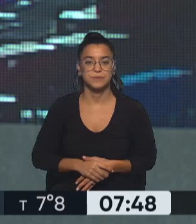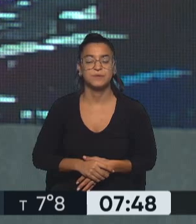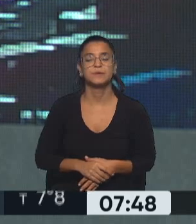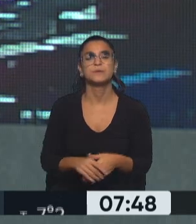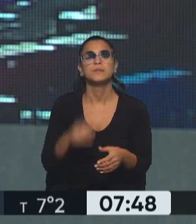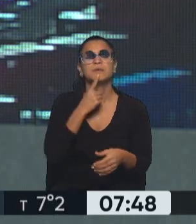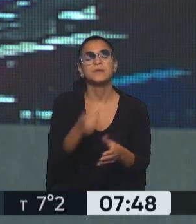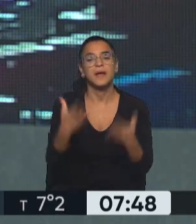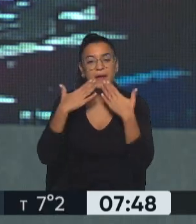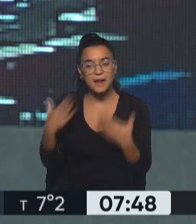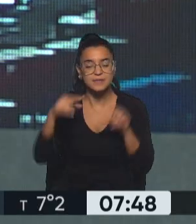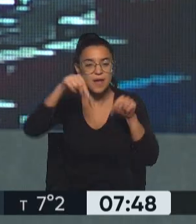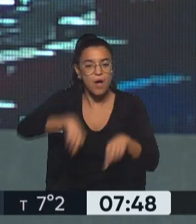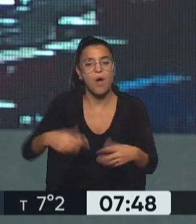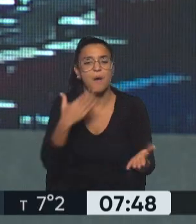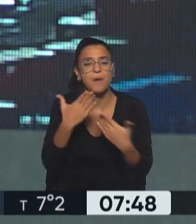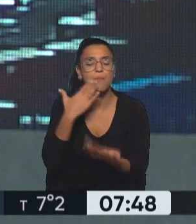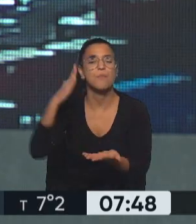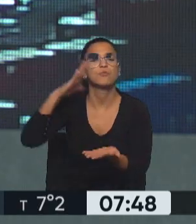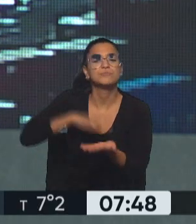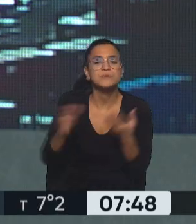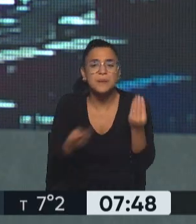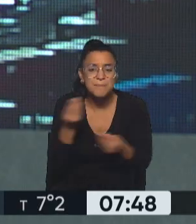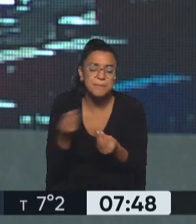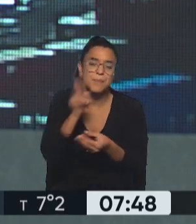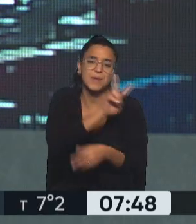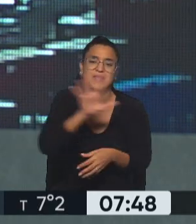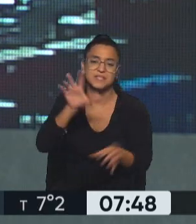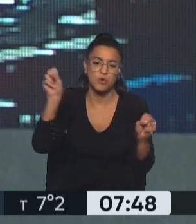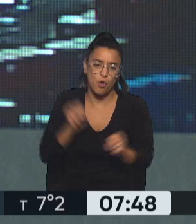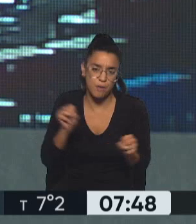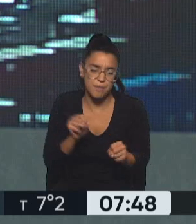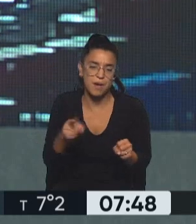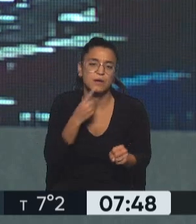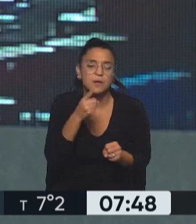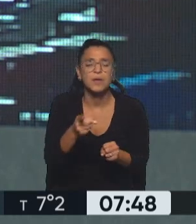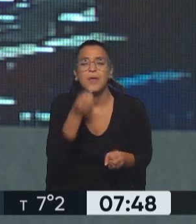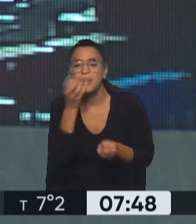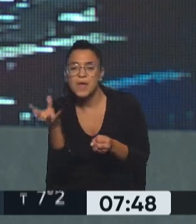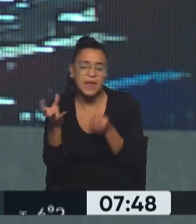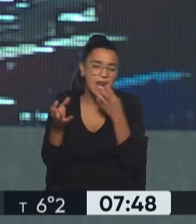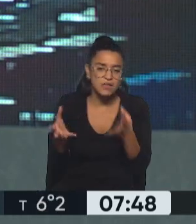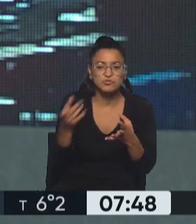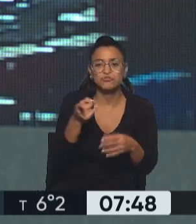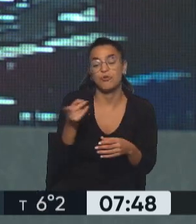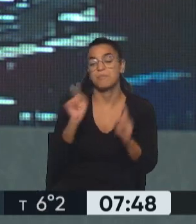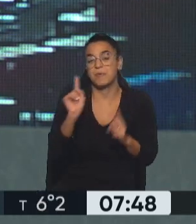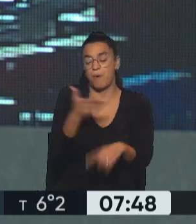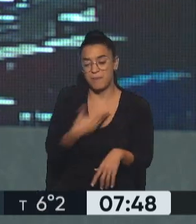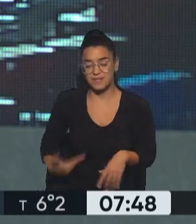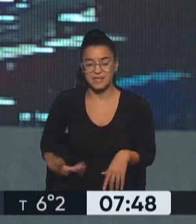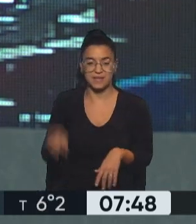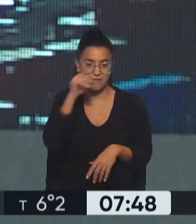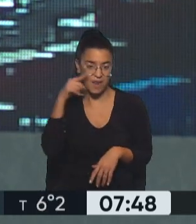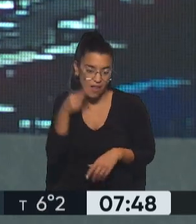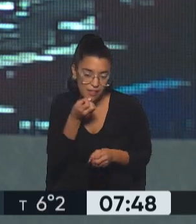muchas gracias a gabi hablamos ahora de lo que quedó después del 25 de mayo con declaraciones entre otros claramente del presidente alberto